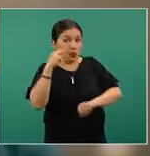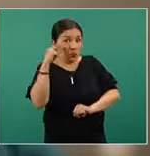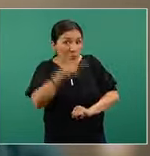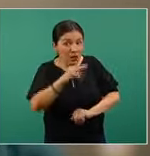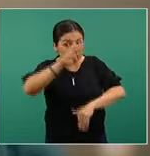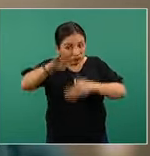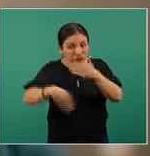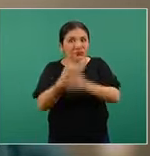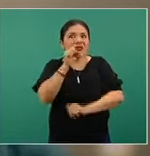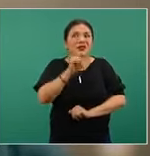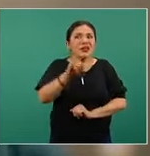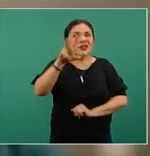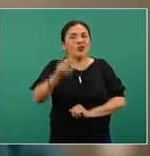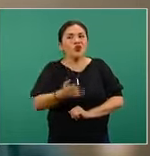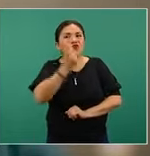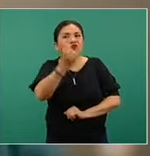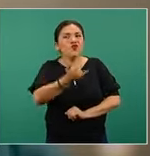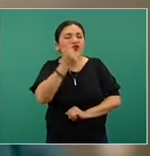siguiente